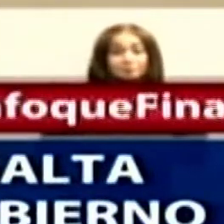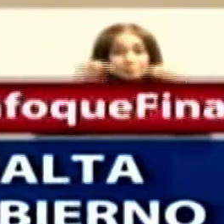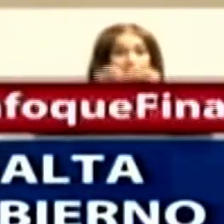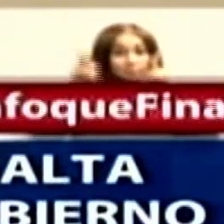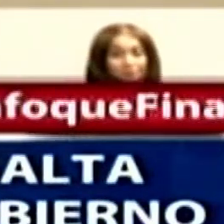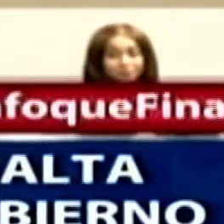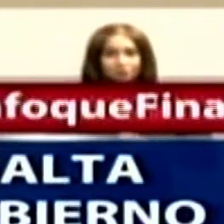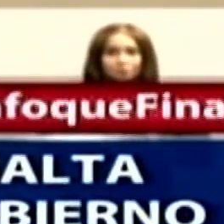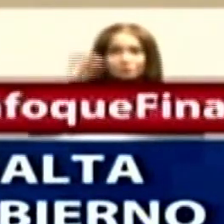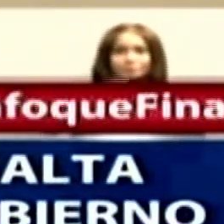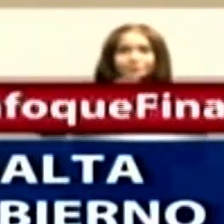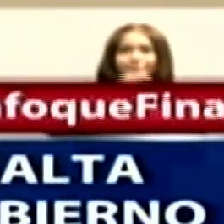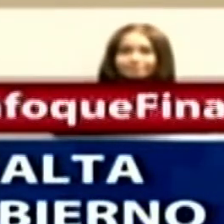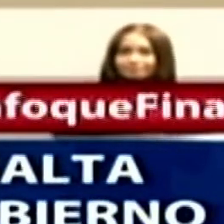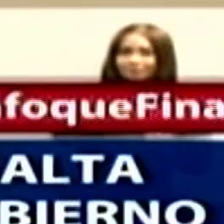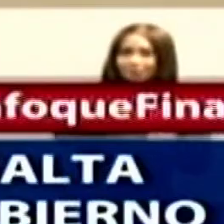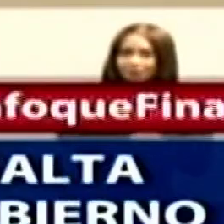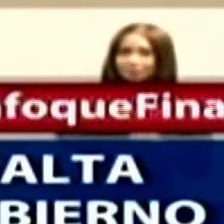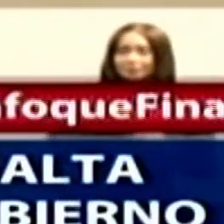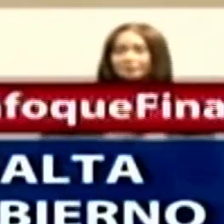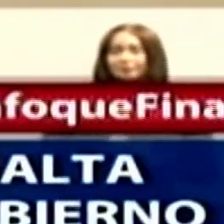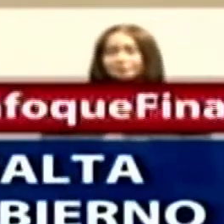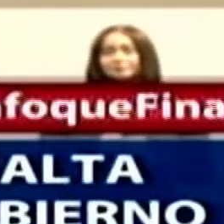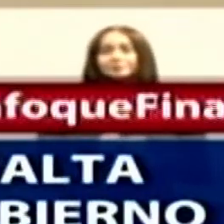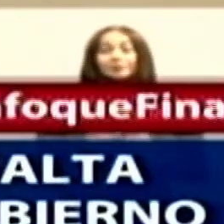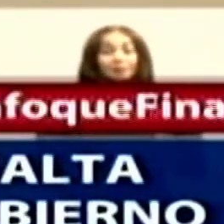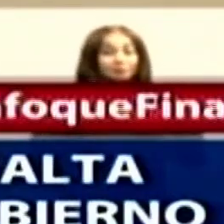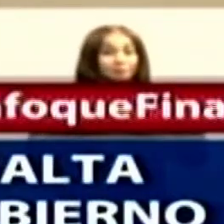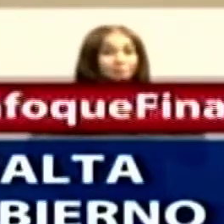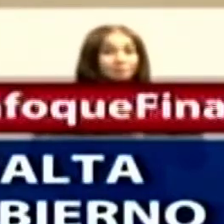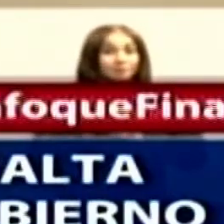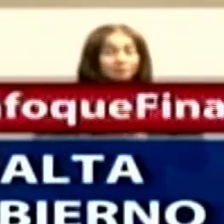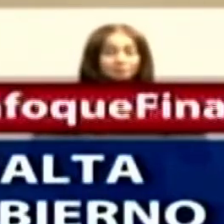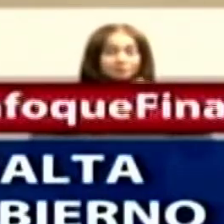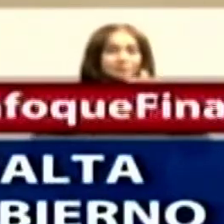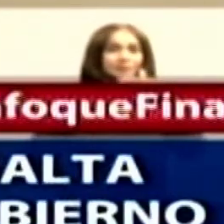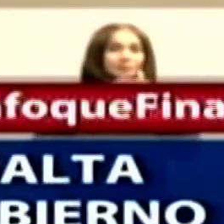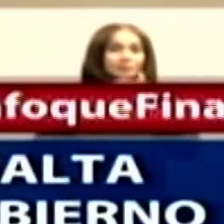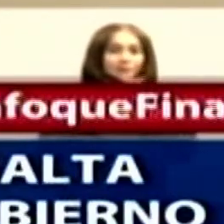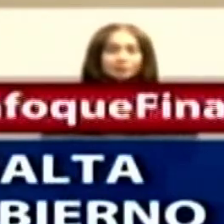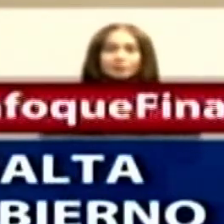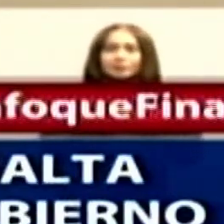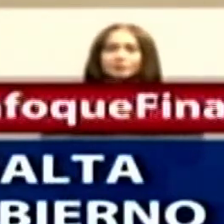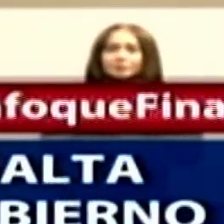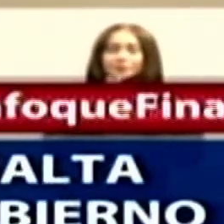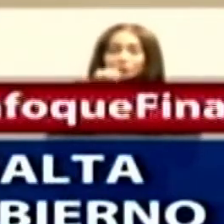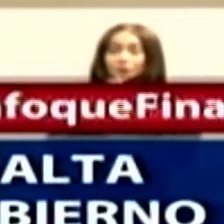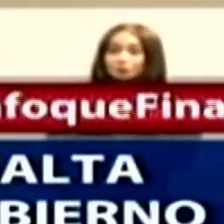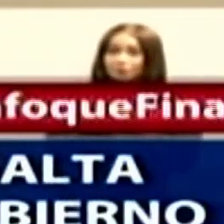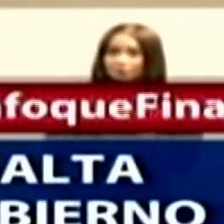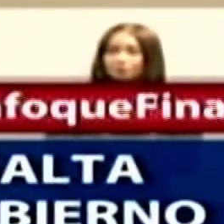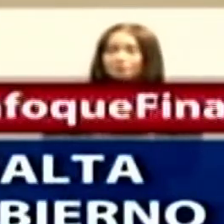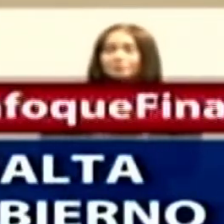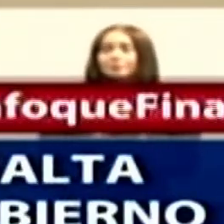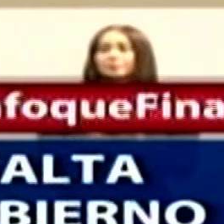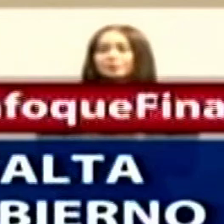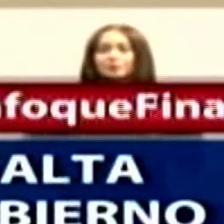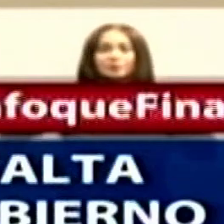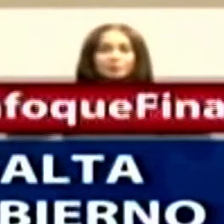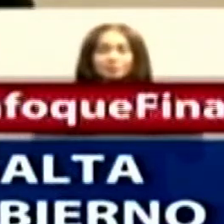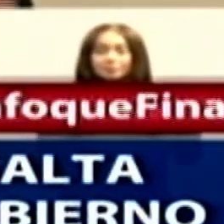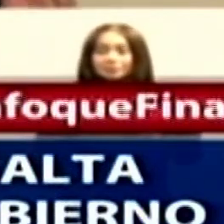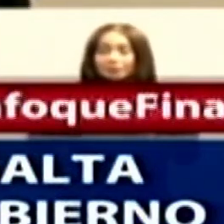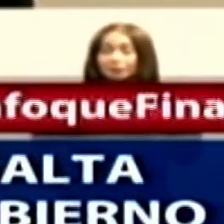créditos para los productores a tasa cero. La reactivación económica y la generación de empleo necesitan que